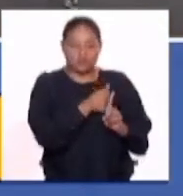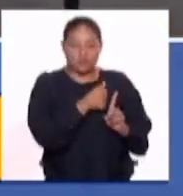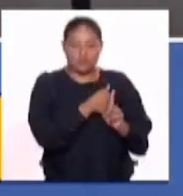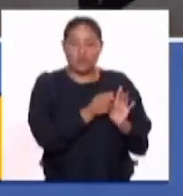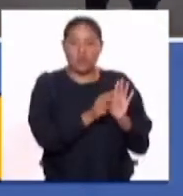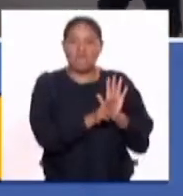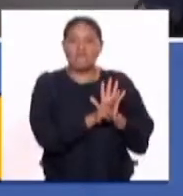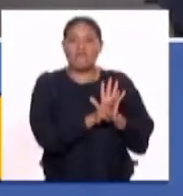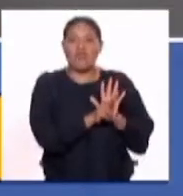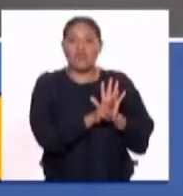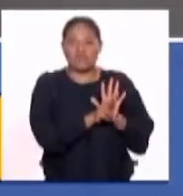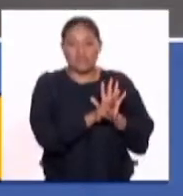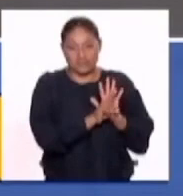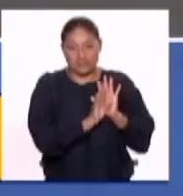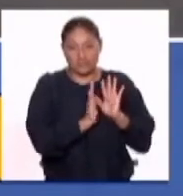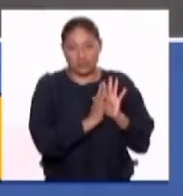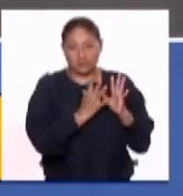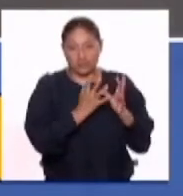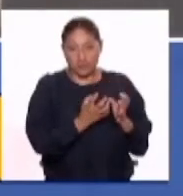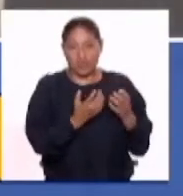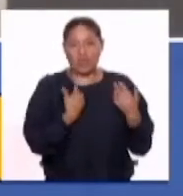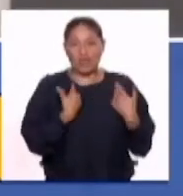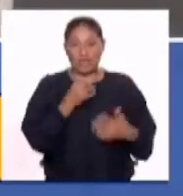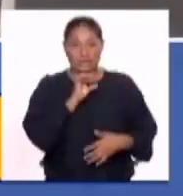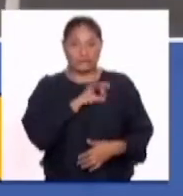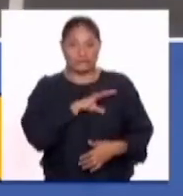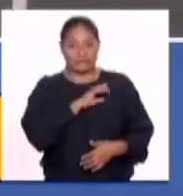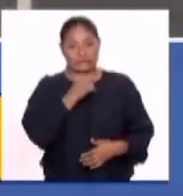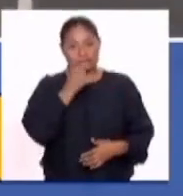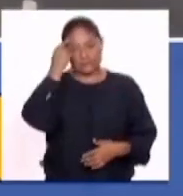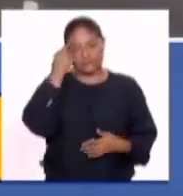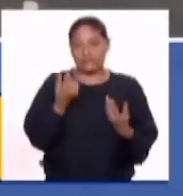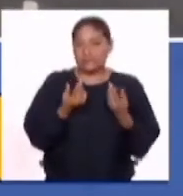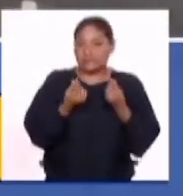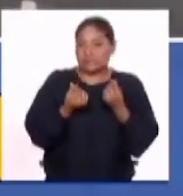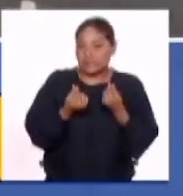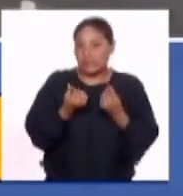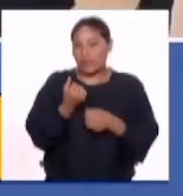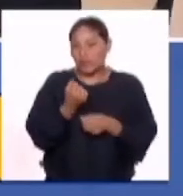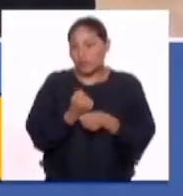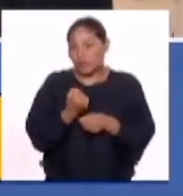salida obedecen obviamente a condiciones económicas,